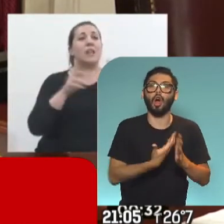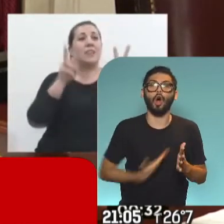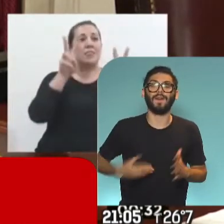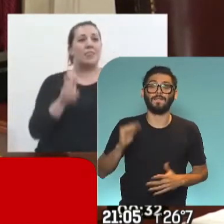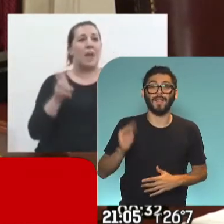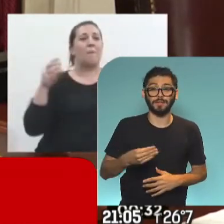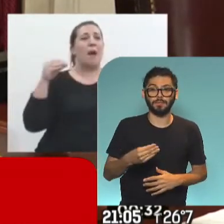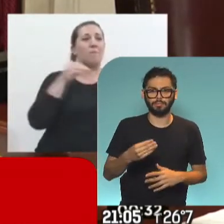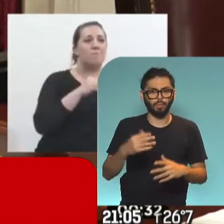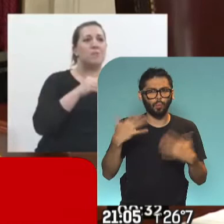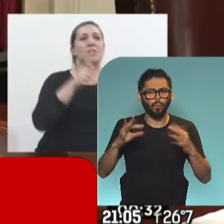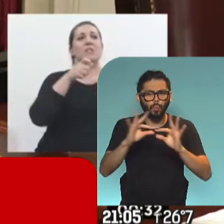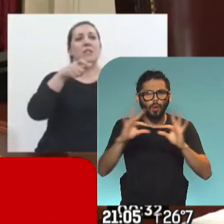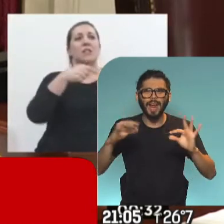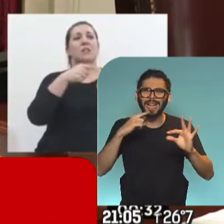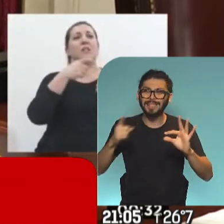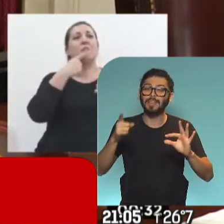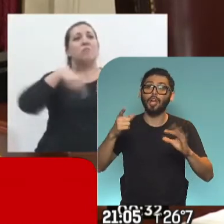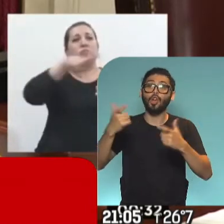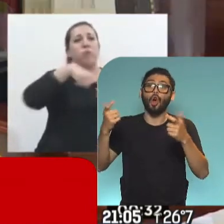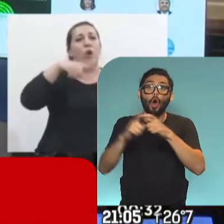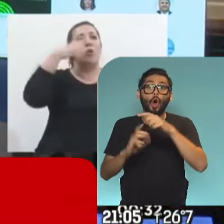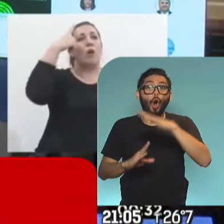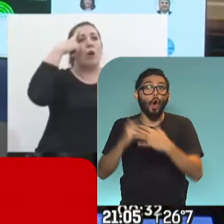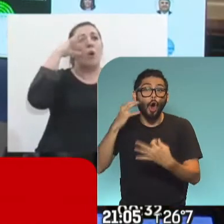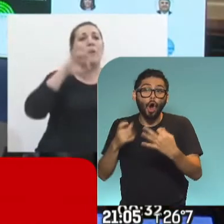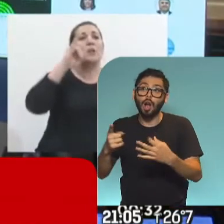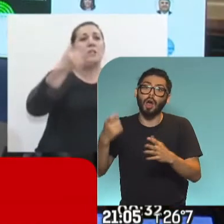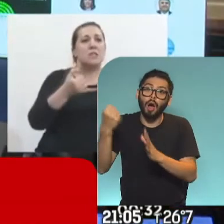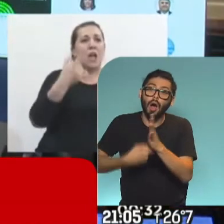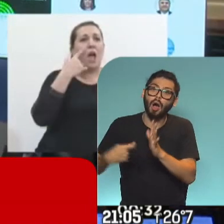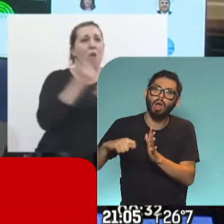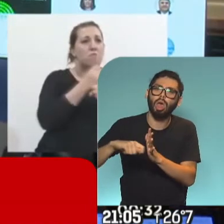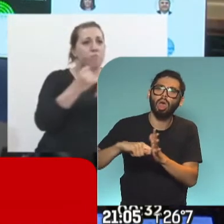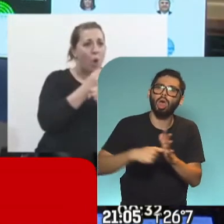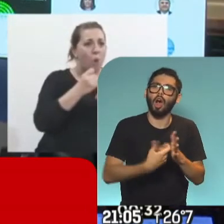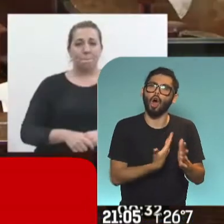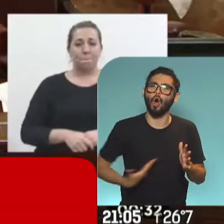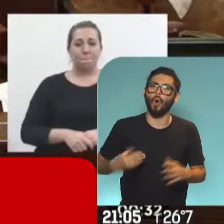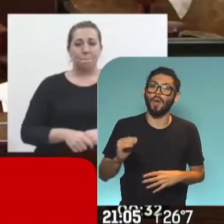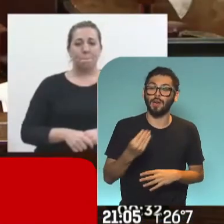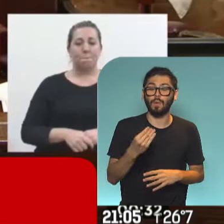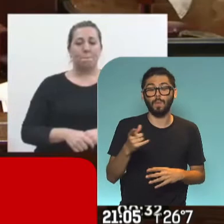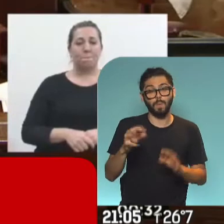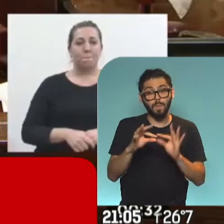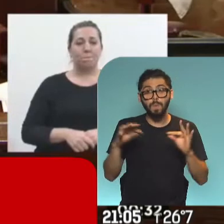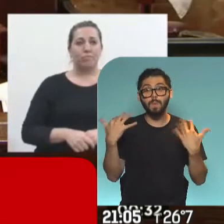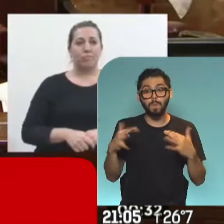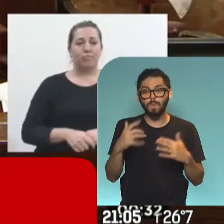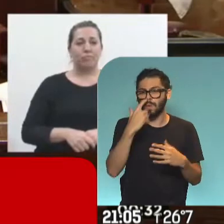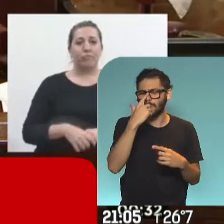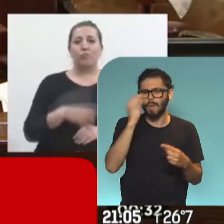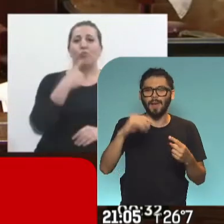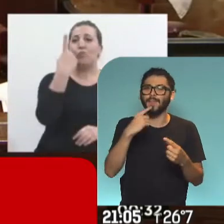querer hacer fracasar al gobierno de Alberto Fernández. Muy fuerte, muy fuerte. Y dice, bueno, para cerrar la idea, dice que de los